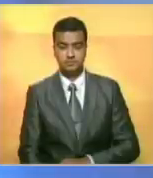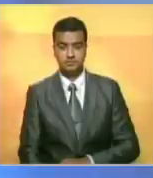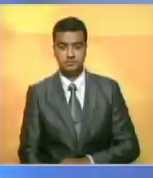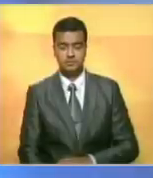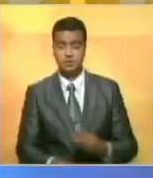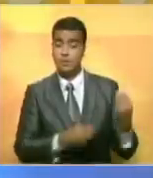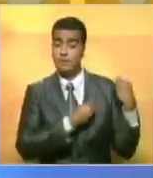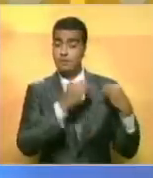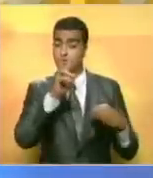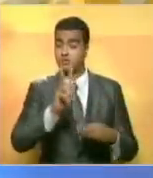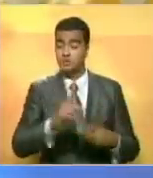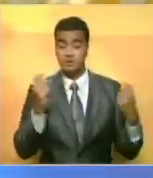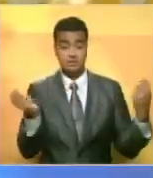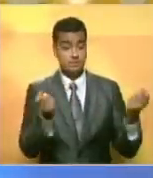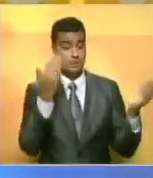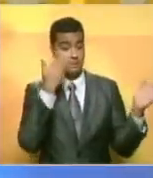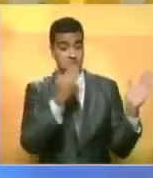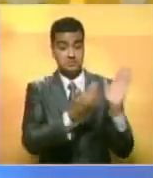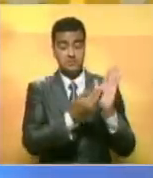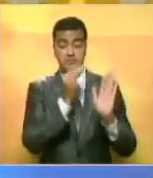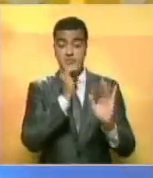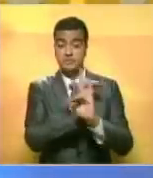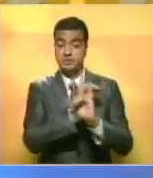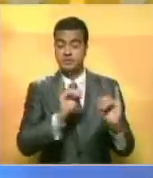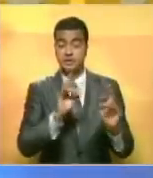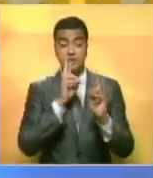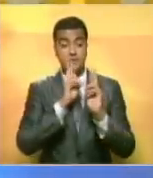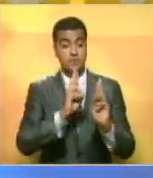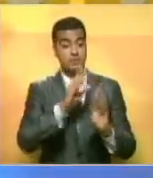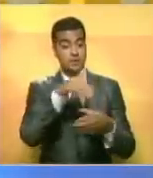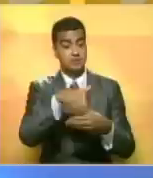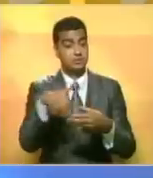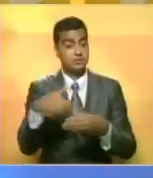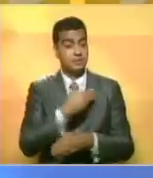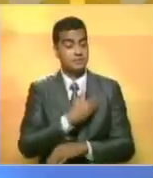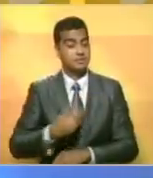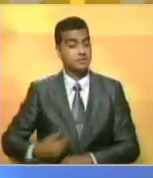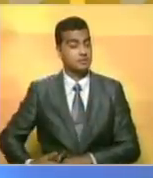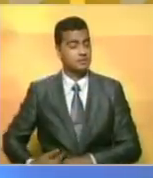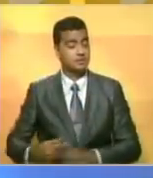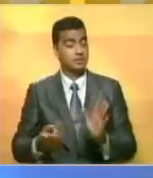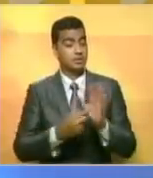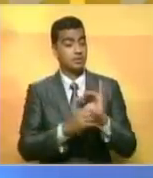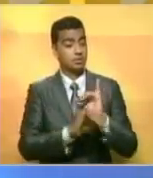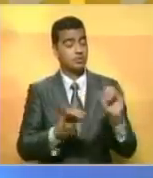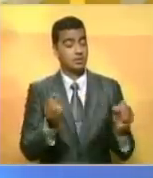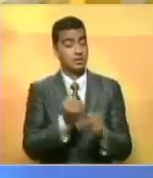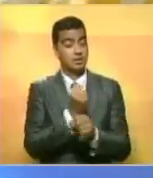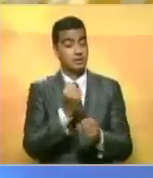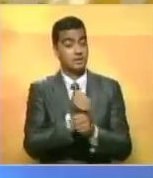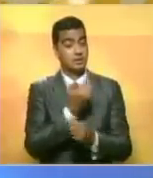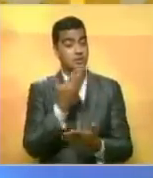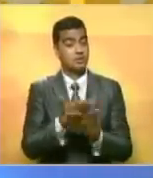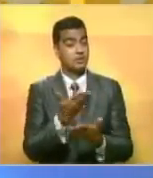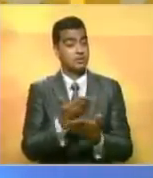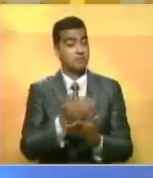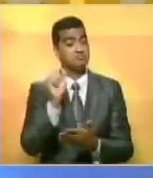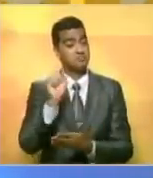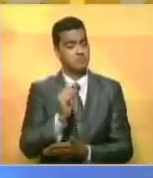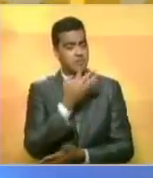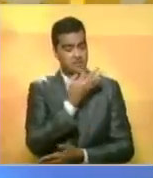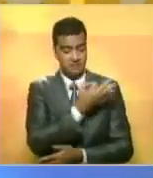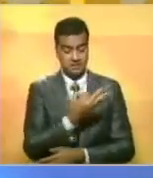El Comando Venezuela presentó el informe final sobre los resultados de las elecciones presidenciales concluyen que el trabajo de los Testigos Sí fue